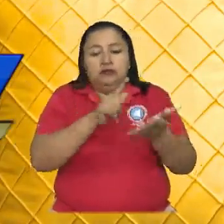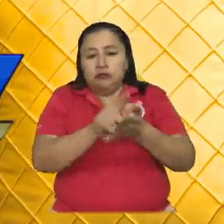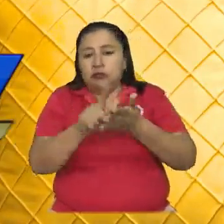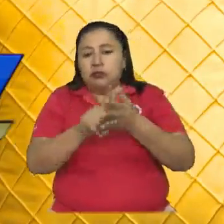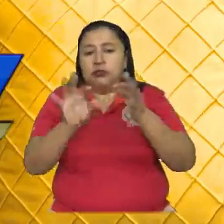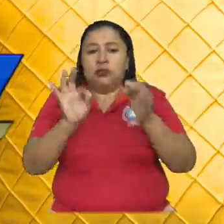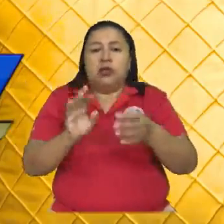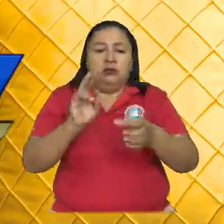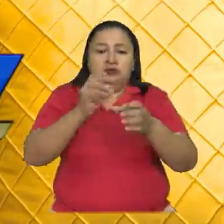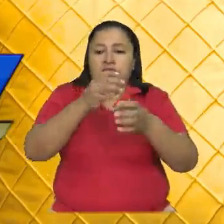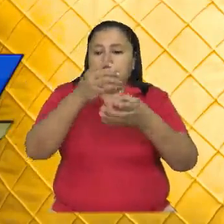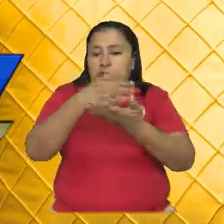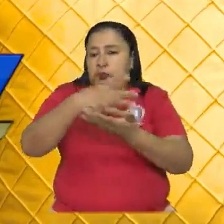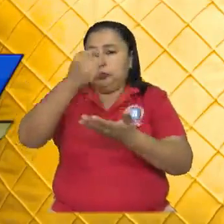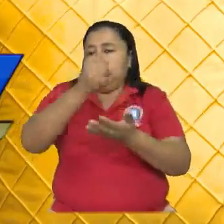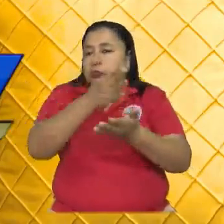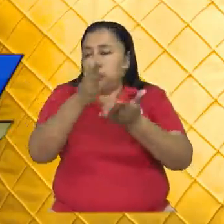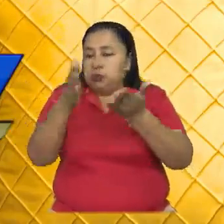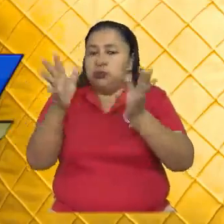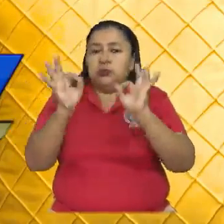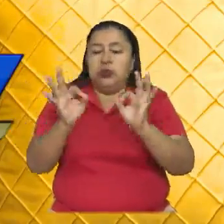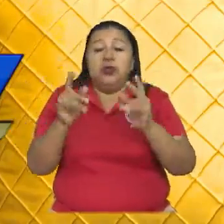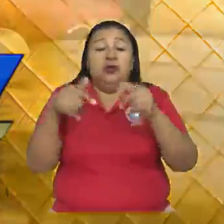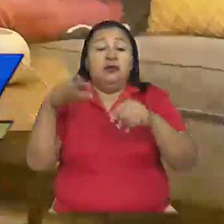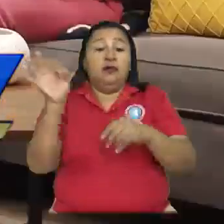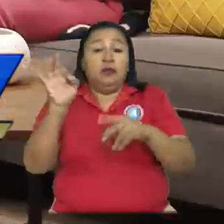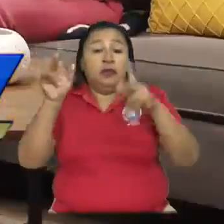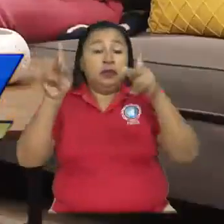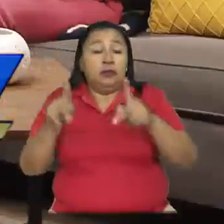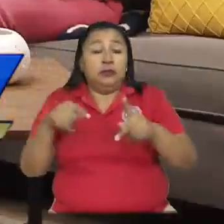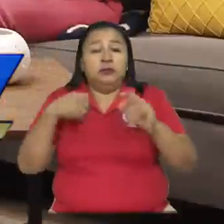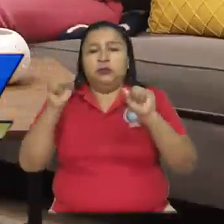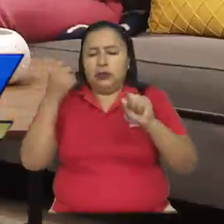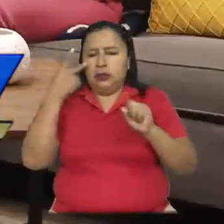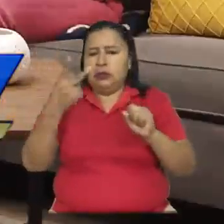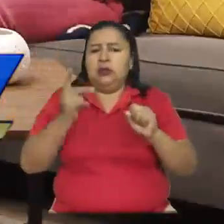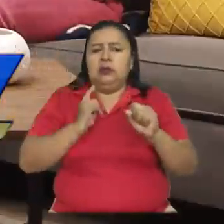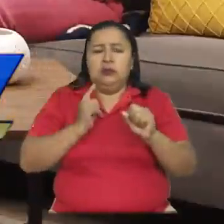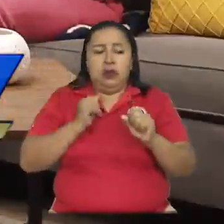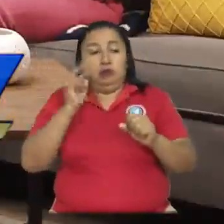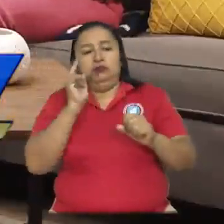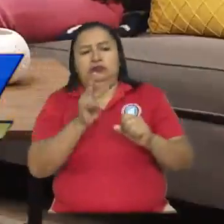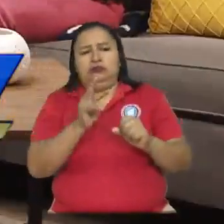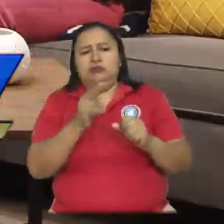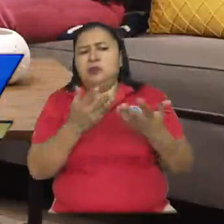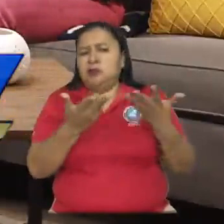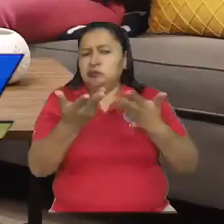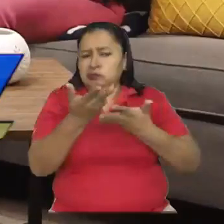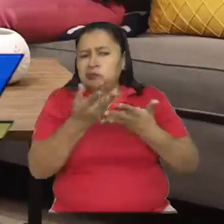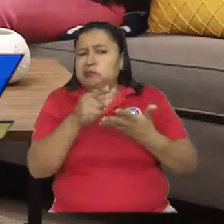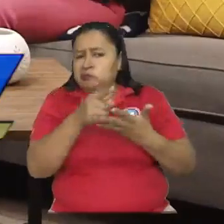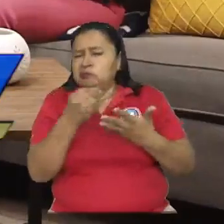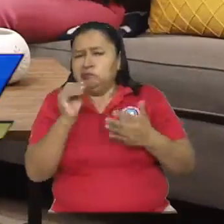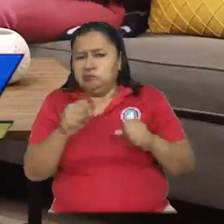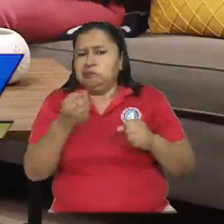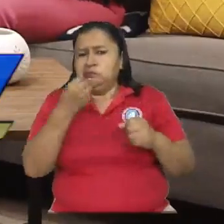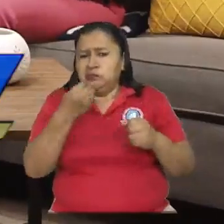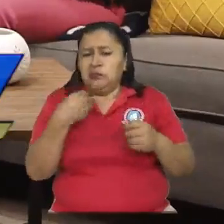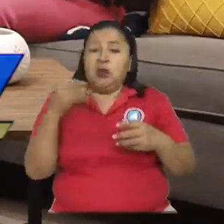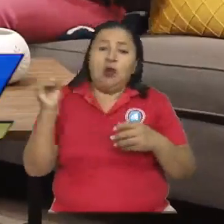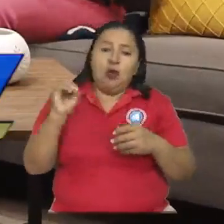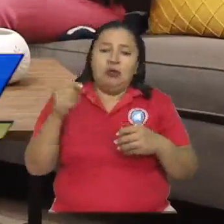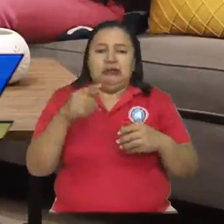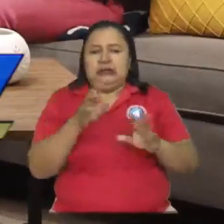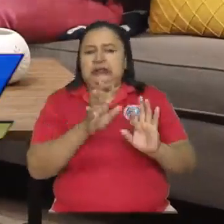bebidas, de manera que las personas pues puedan tener esa confianza, también esa tranquilidad a la hora de ir